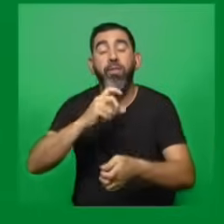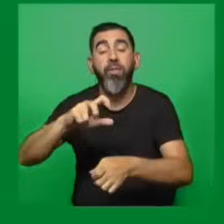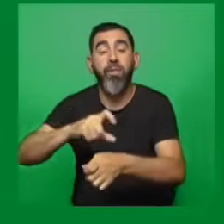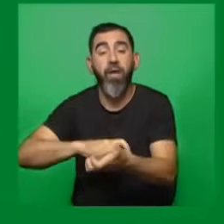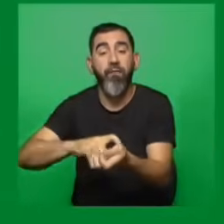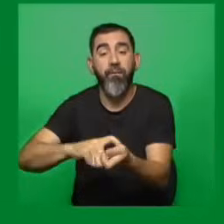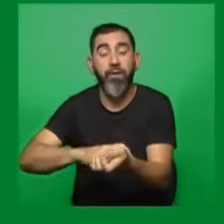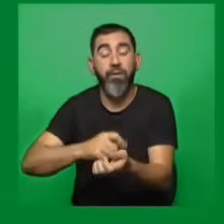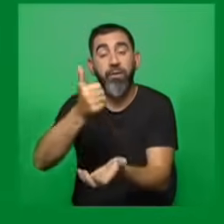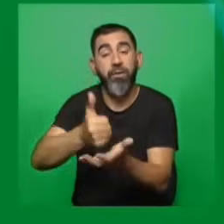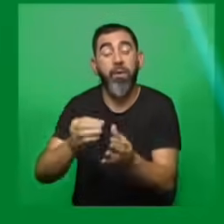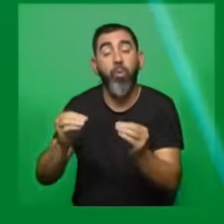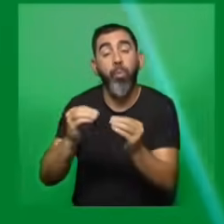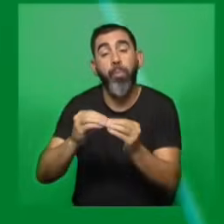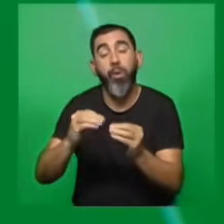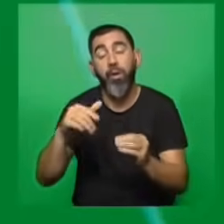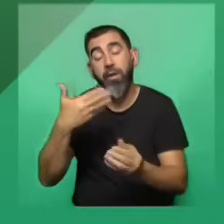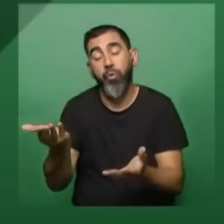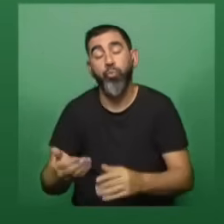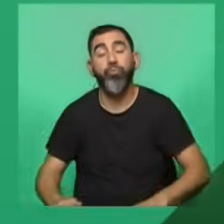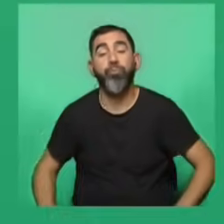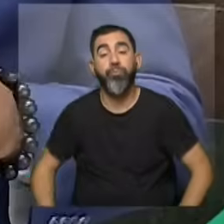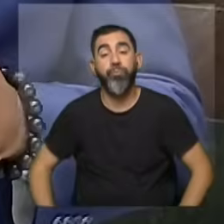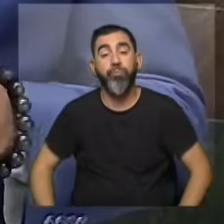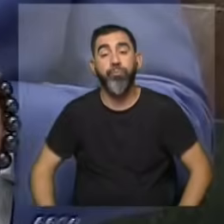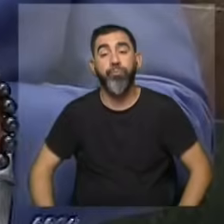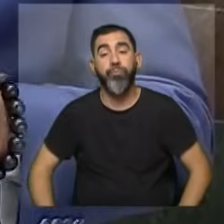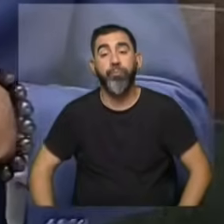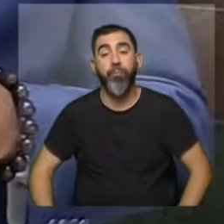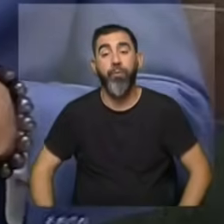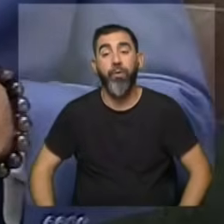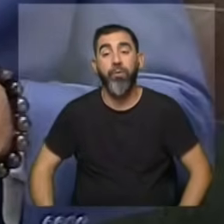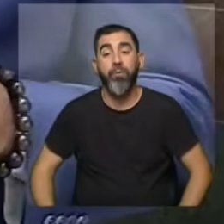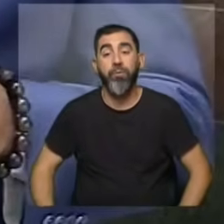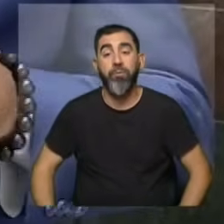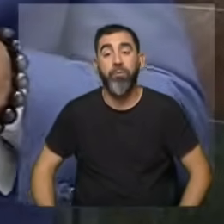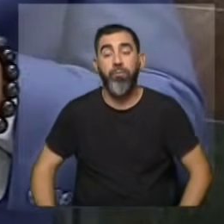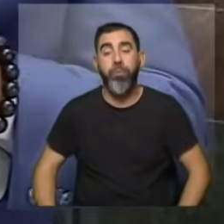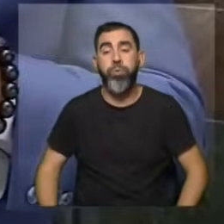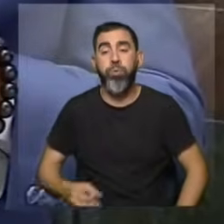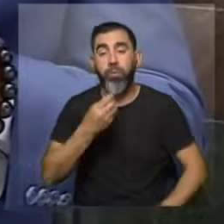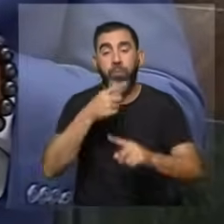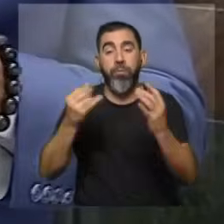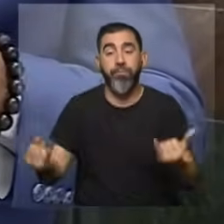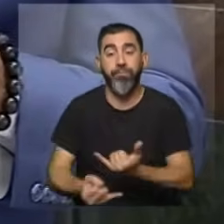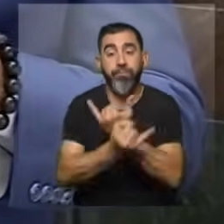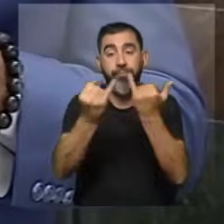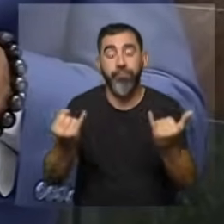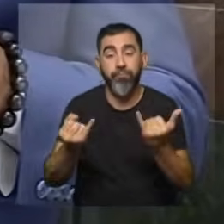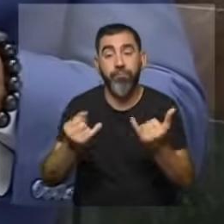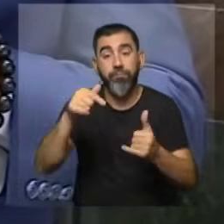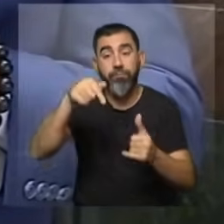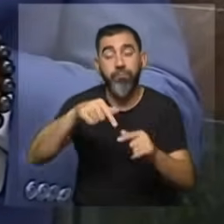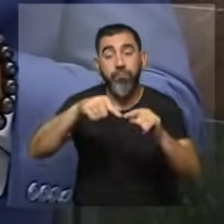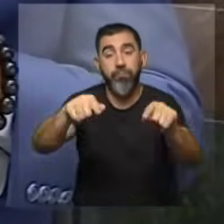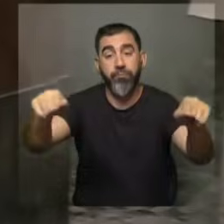trabajando nuestro periodista Eduardo Delgado buen mediodía Eduardo adelante bienvenido buen mediodía Así es rosina estoy acá en